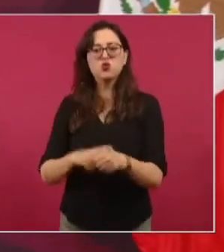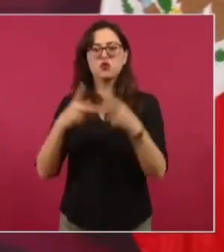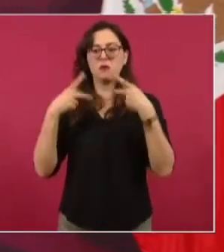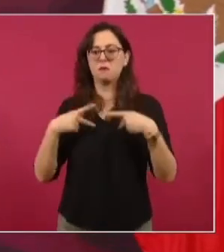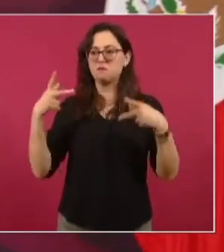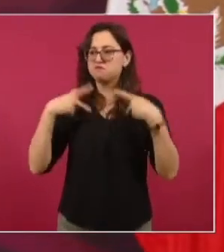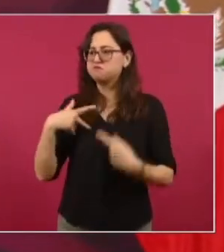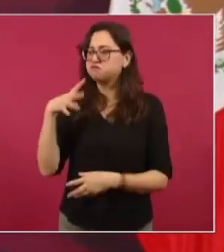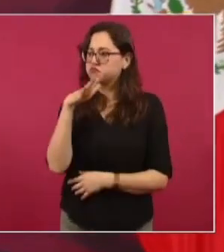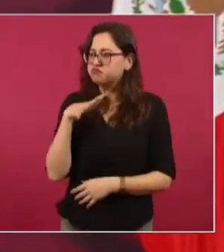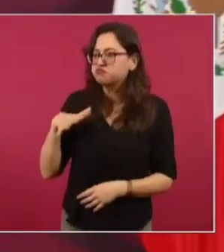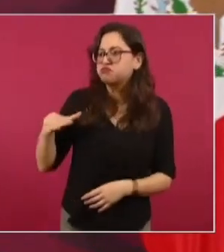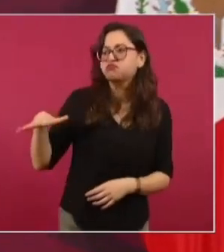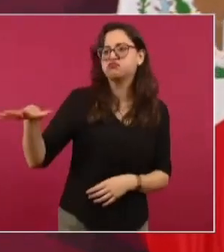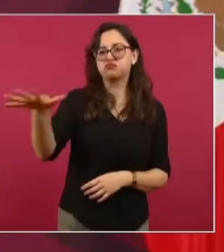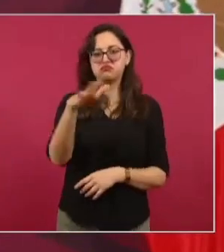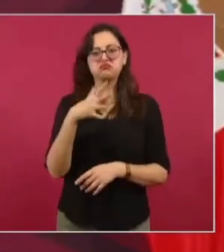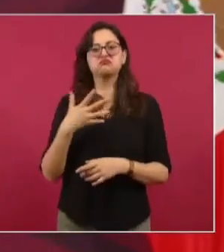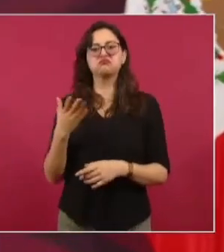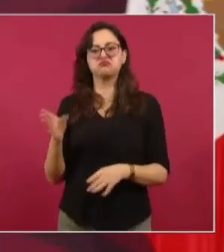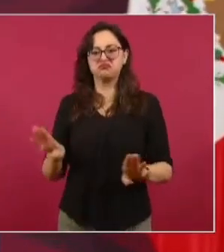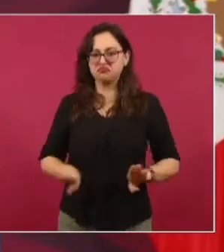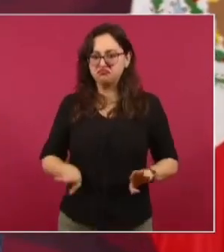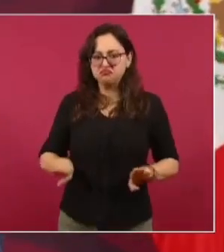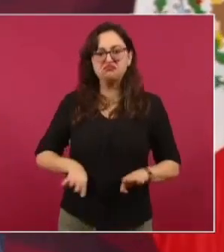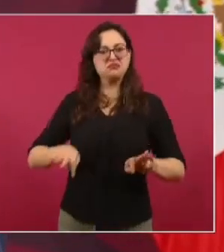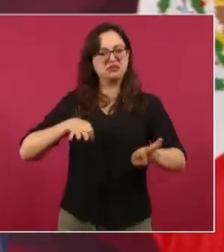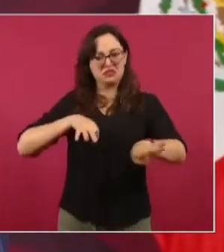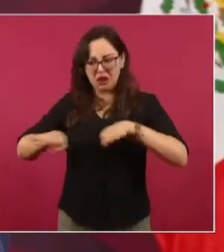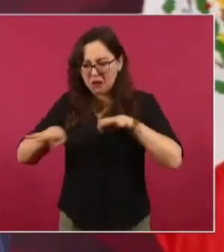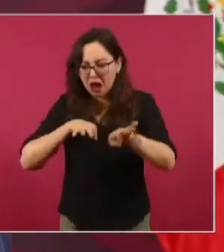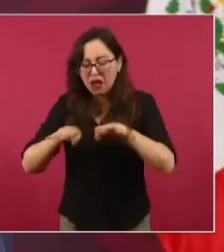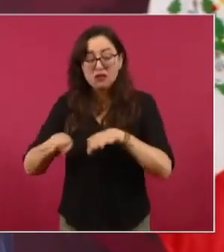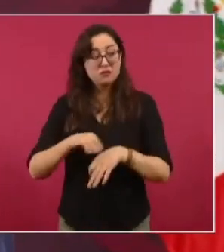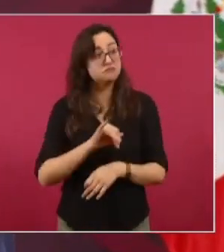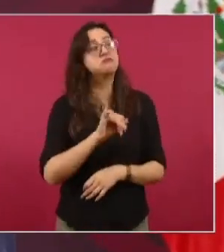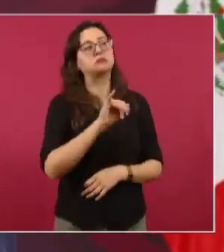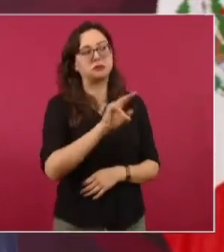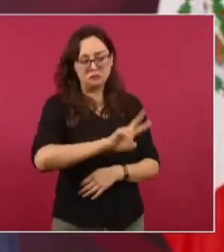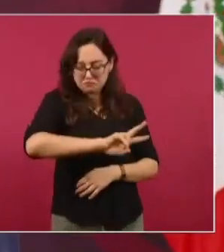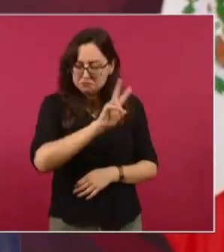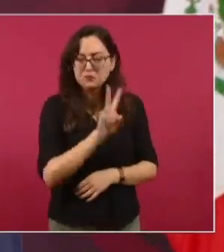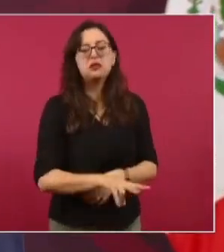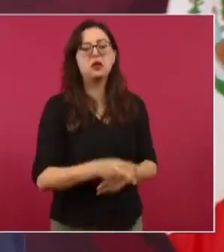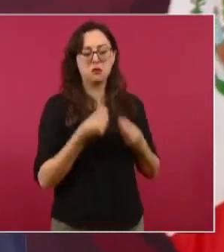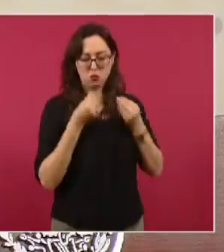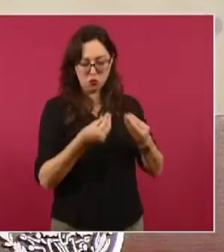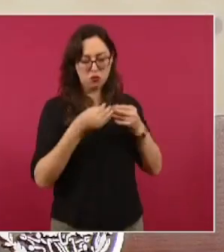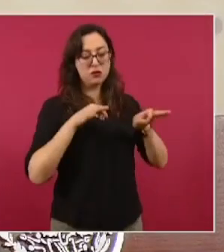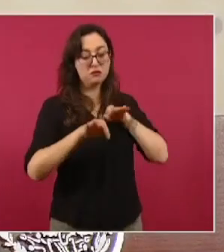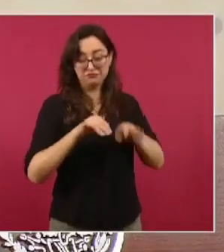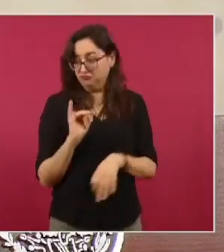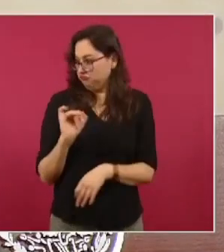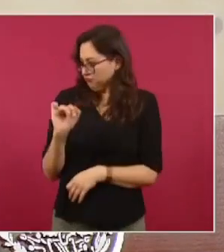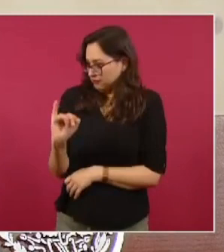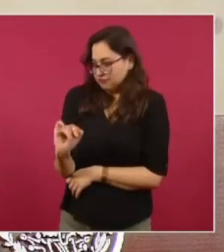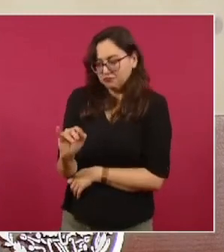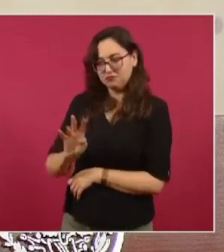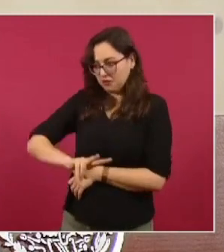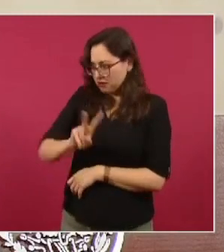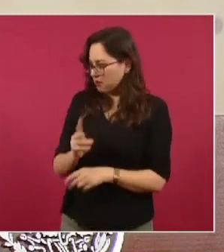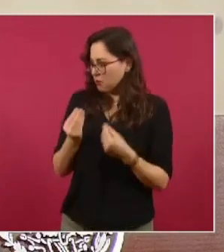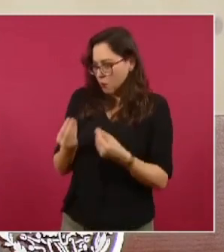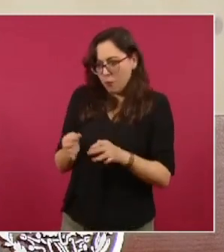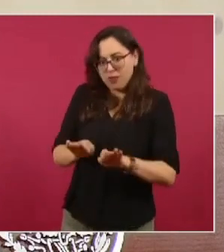trabajador mucho muy trabajador de los más trabajadores del mundo entonces